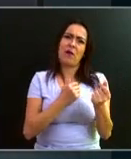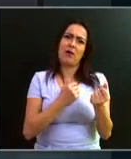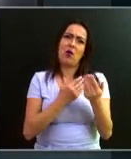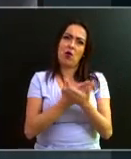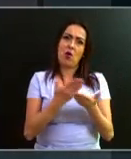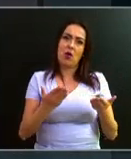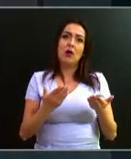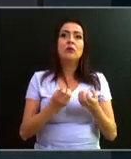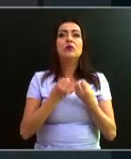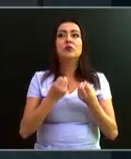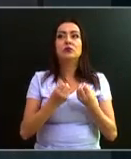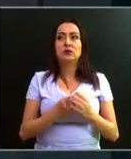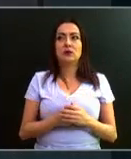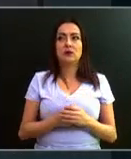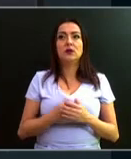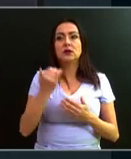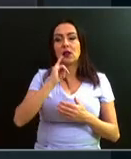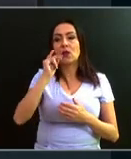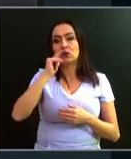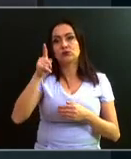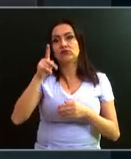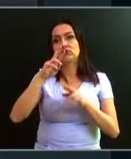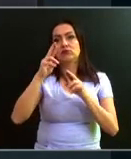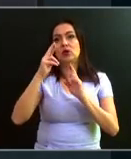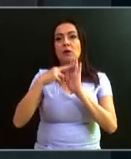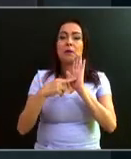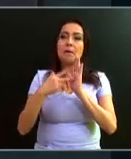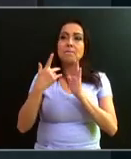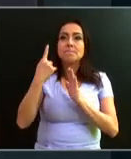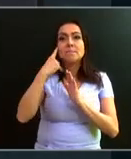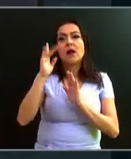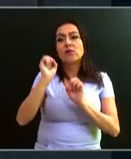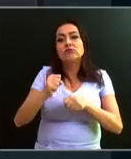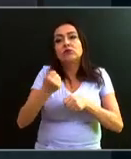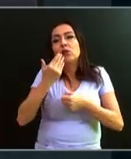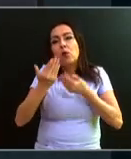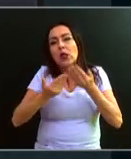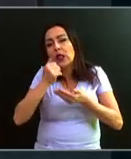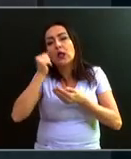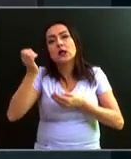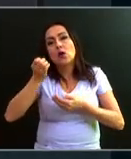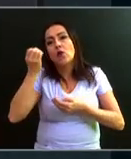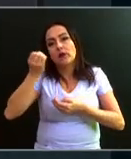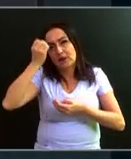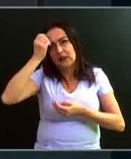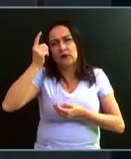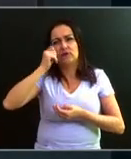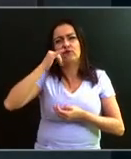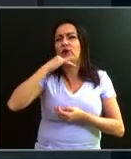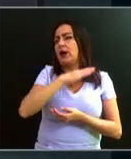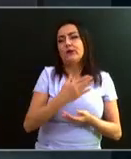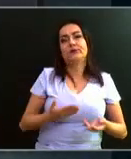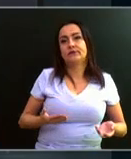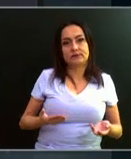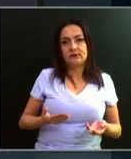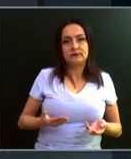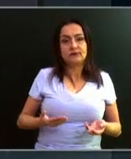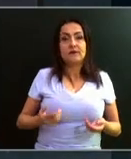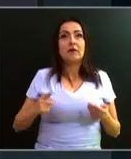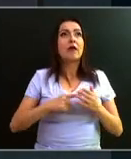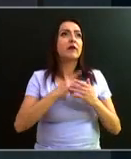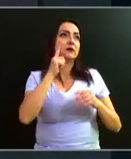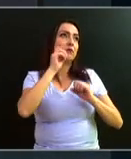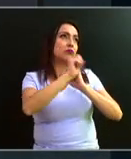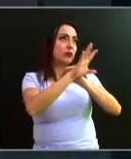y cosas que salen de los parámetros normales, pues lógicamente hay que sospechar, ¿verdad? Uno a veces ve anuncios